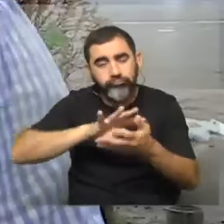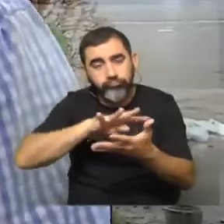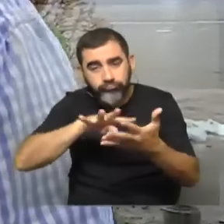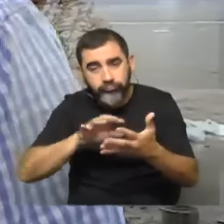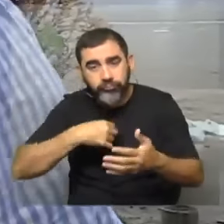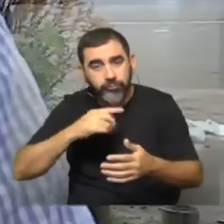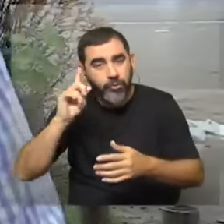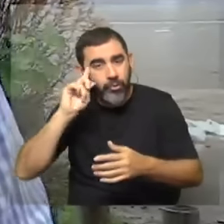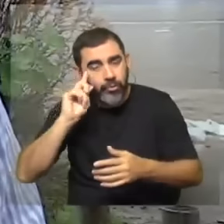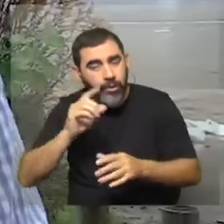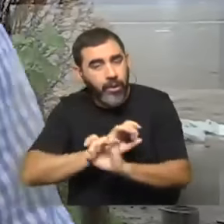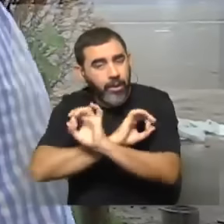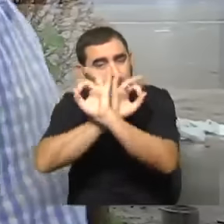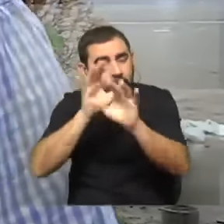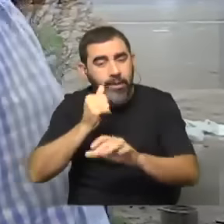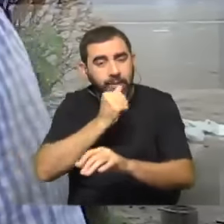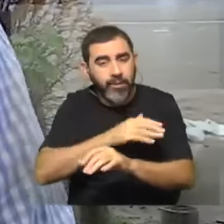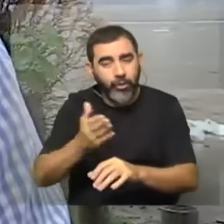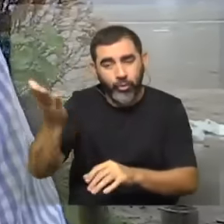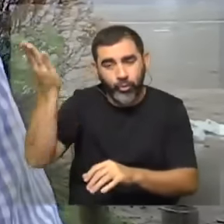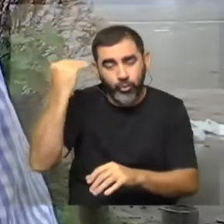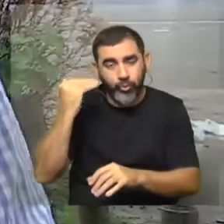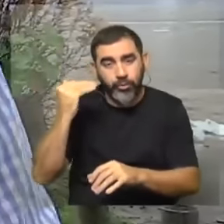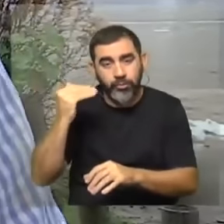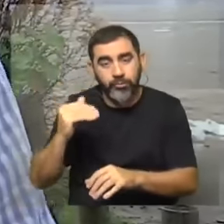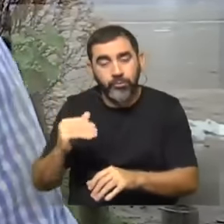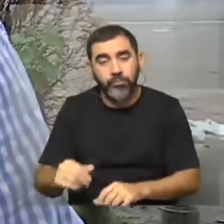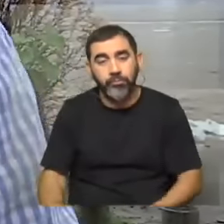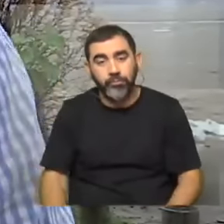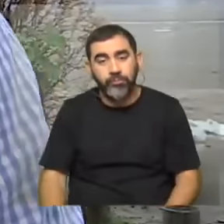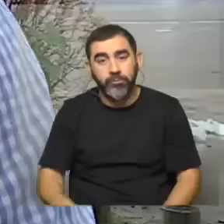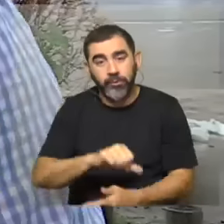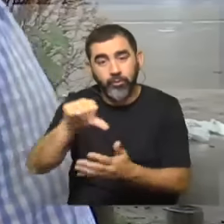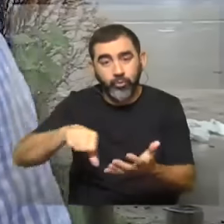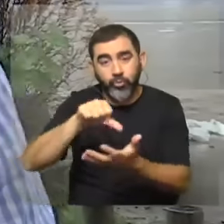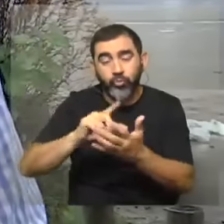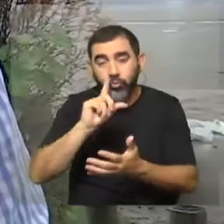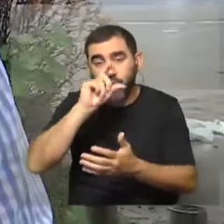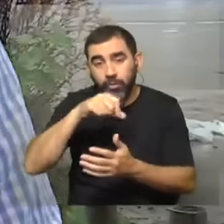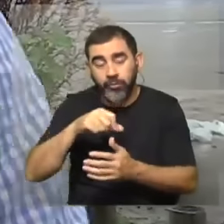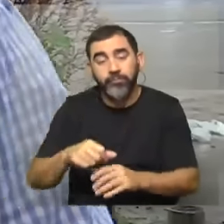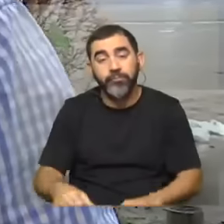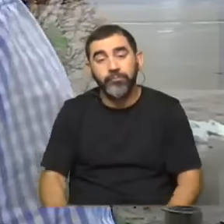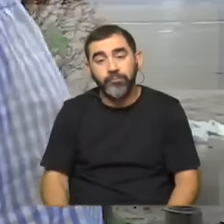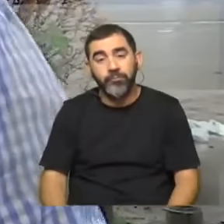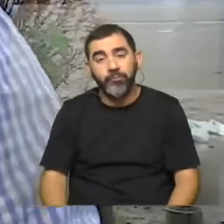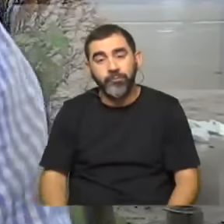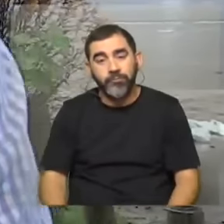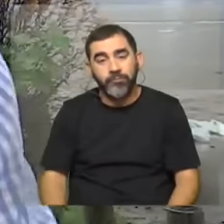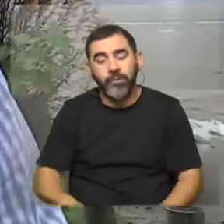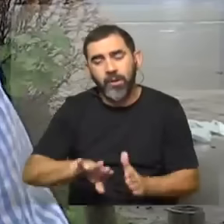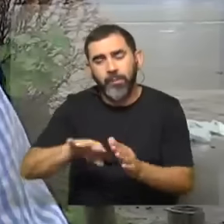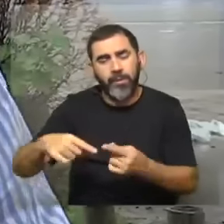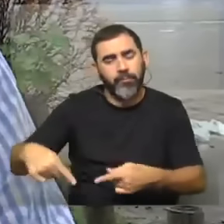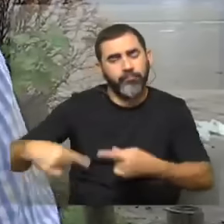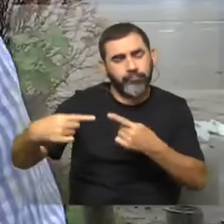tenía fresca la la sobre el surgimiento de la ciudad de Montevideo Y más allá del debate histórico